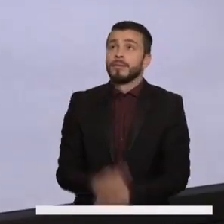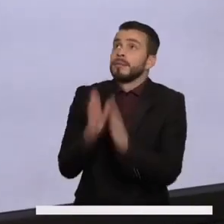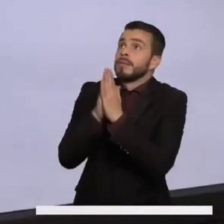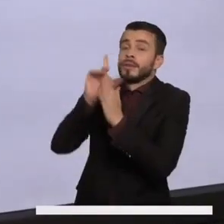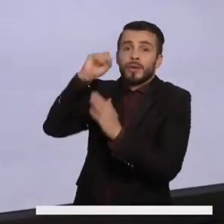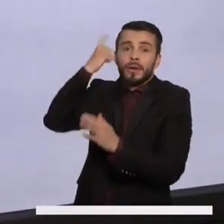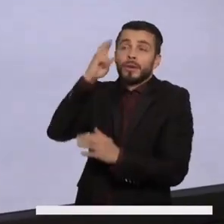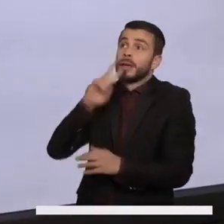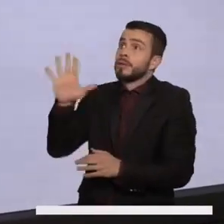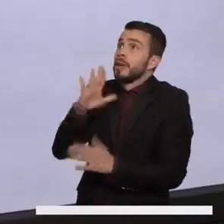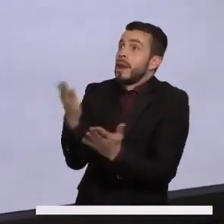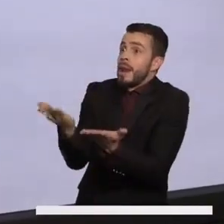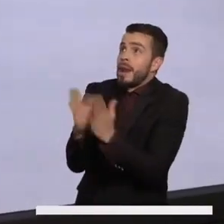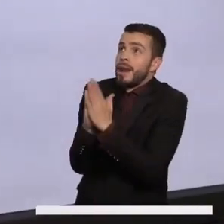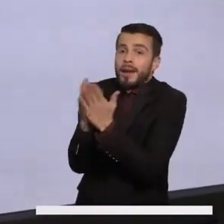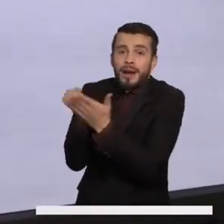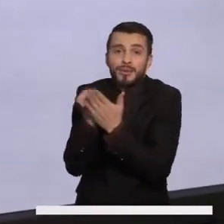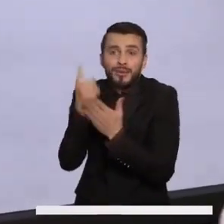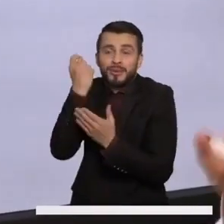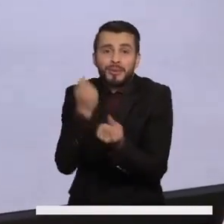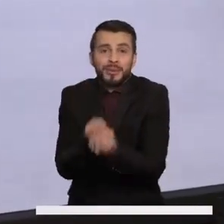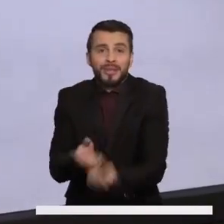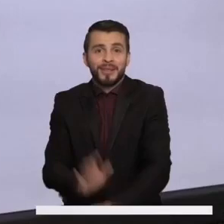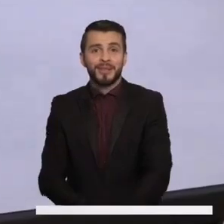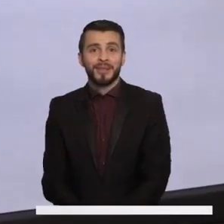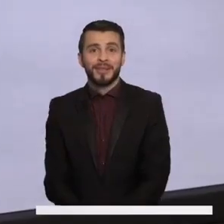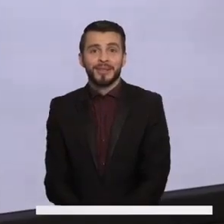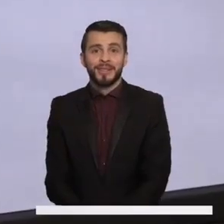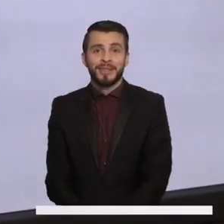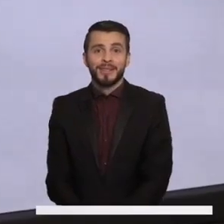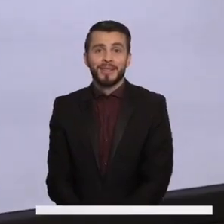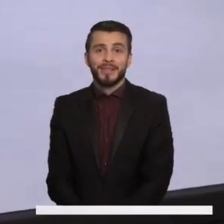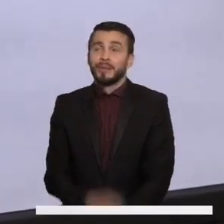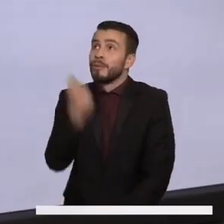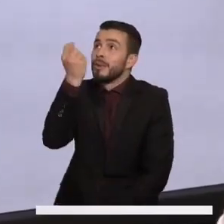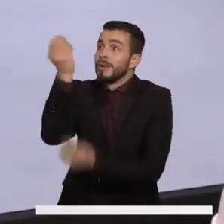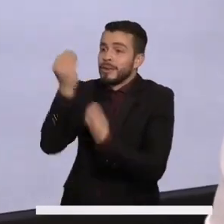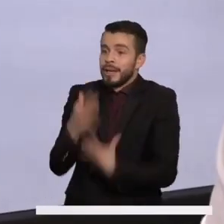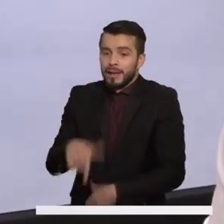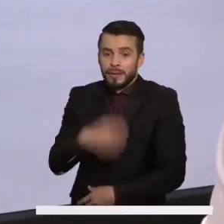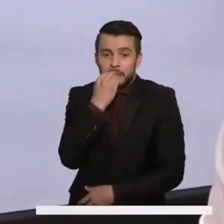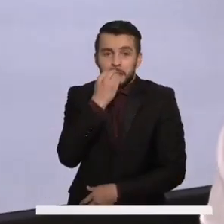perdón y en un poquito más de alimento que en estos días se necesita